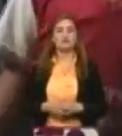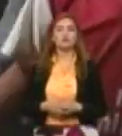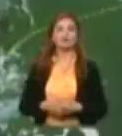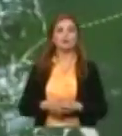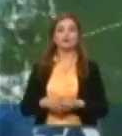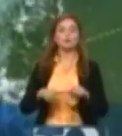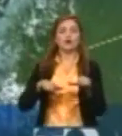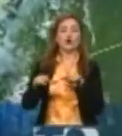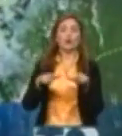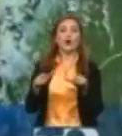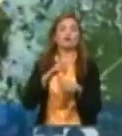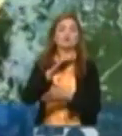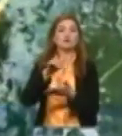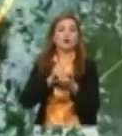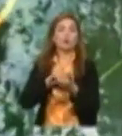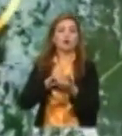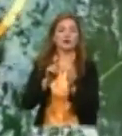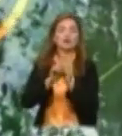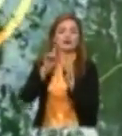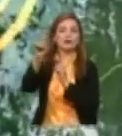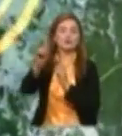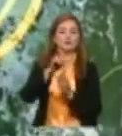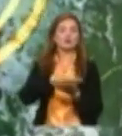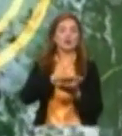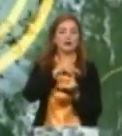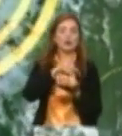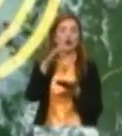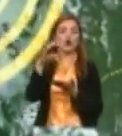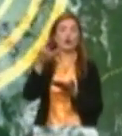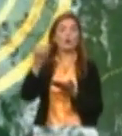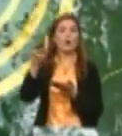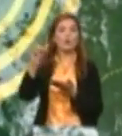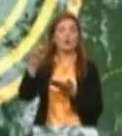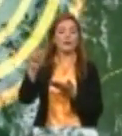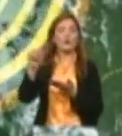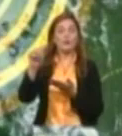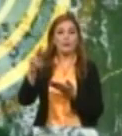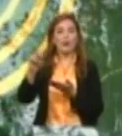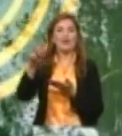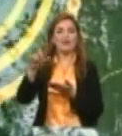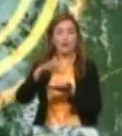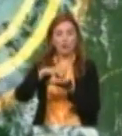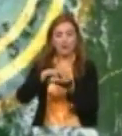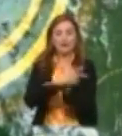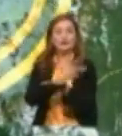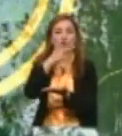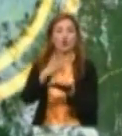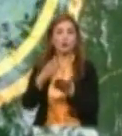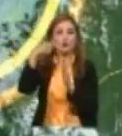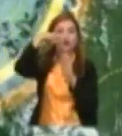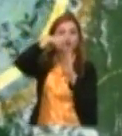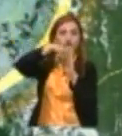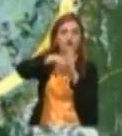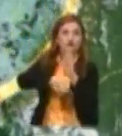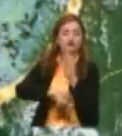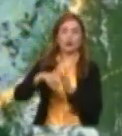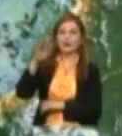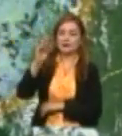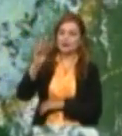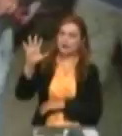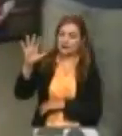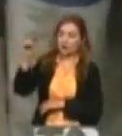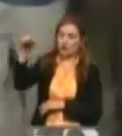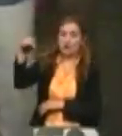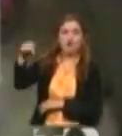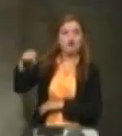El epicentro se registró a 6 kilómetros de la localidad de Cumandá, en la provincia de Chimborazo, y a una profundidad de 75